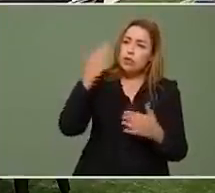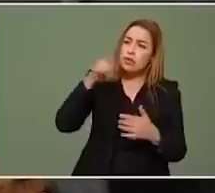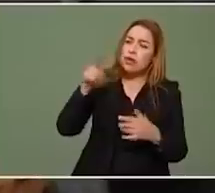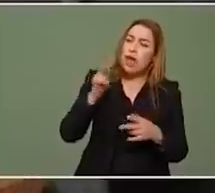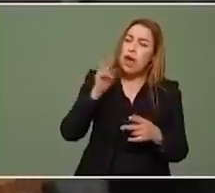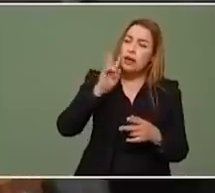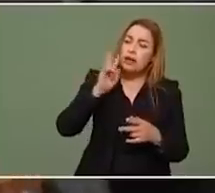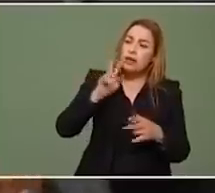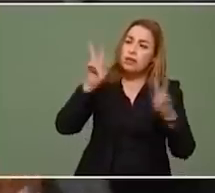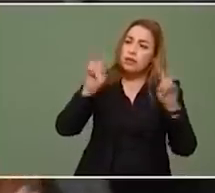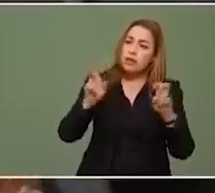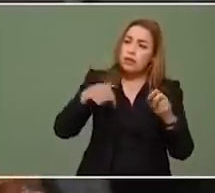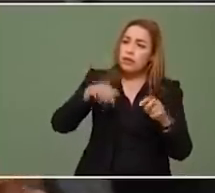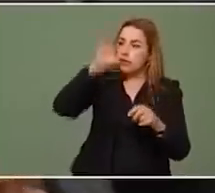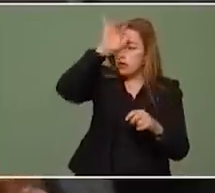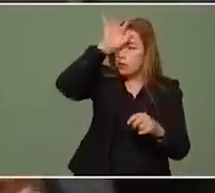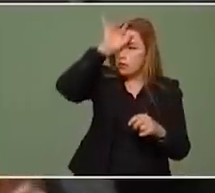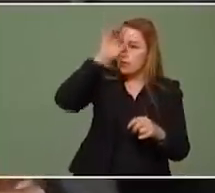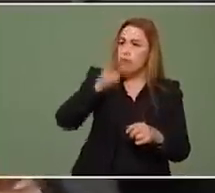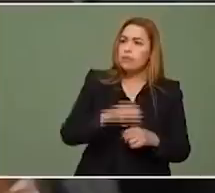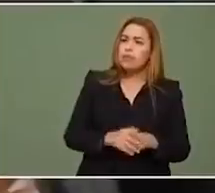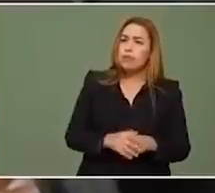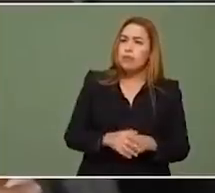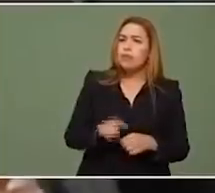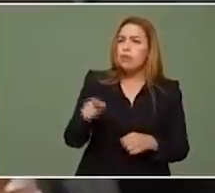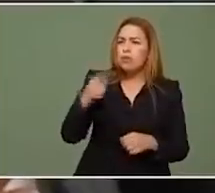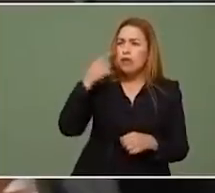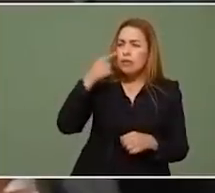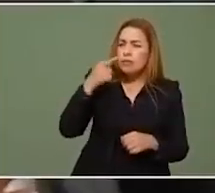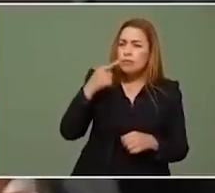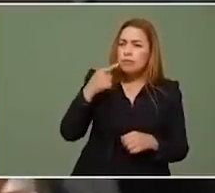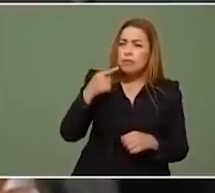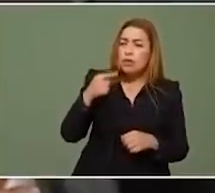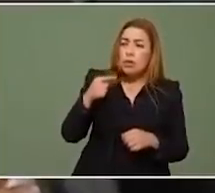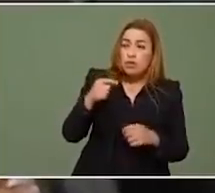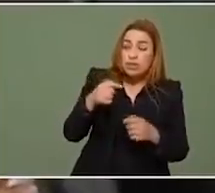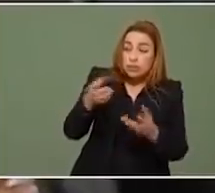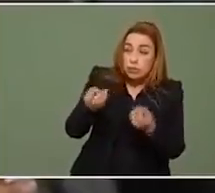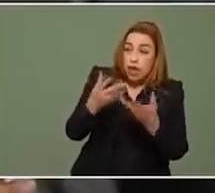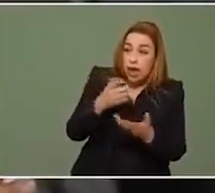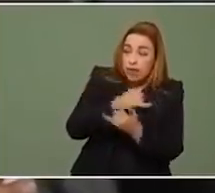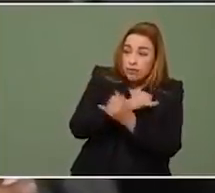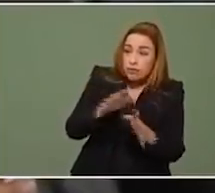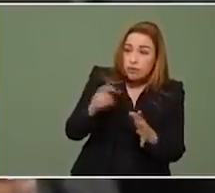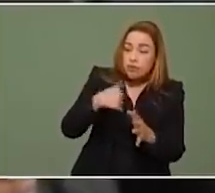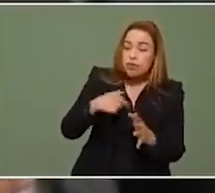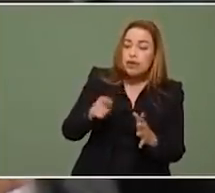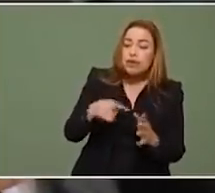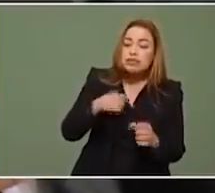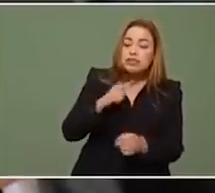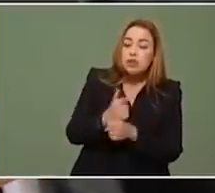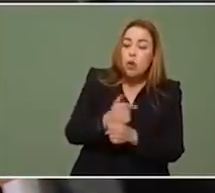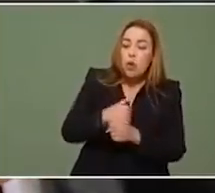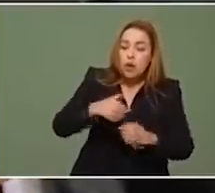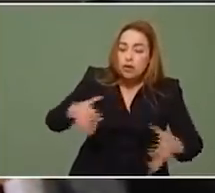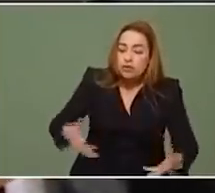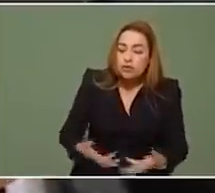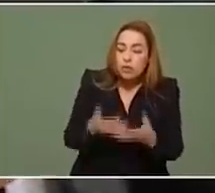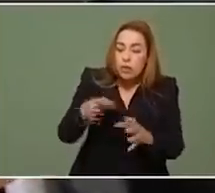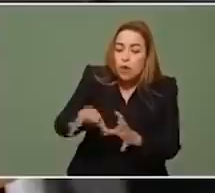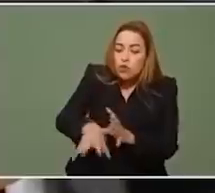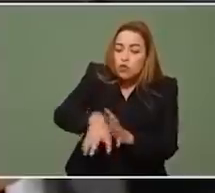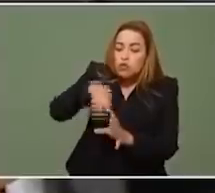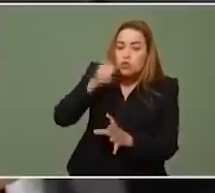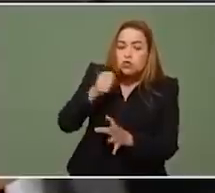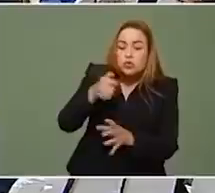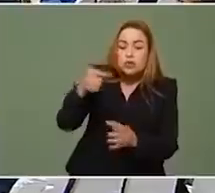sé si tengan información en torno a que descubren una toma clandestina en huauchinango pueblo que inclusive bueno pues esto habría derivado en un